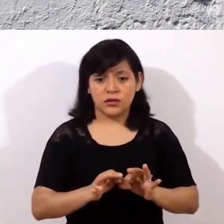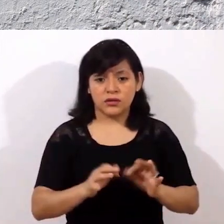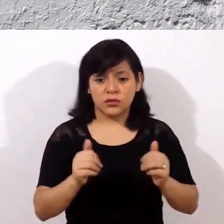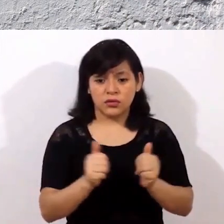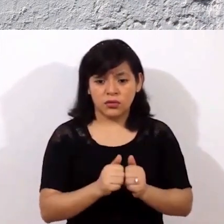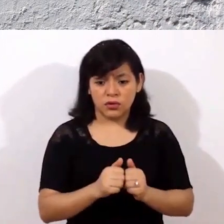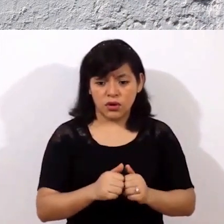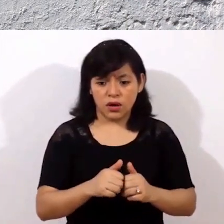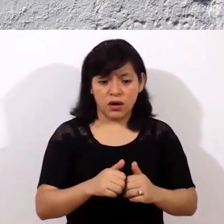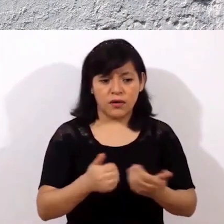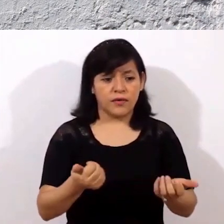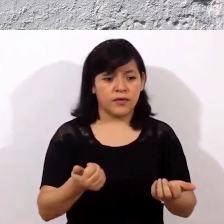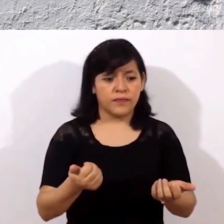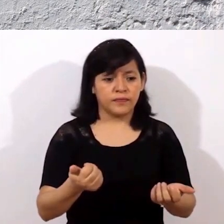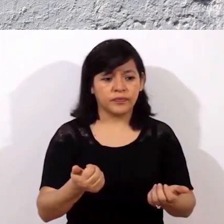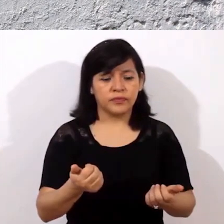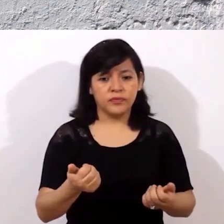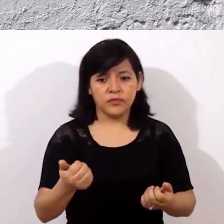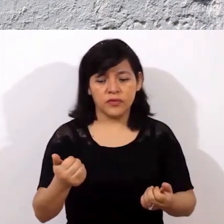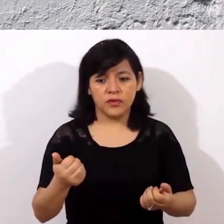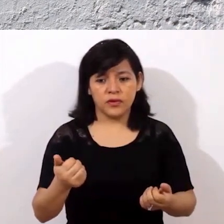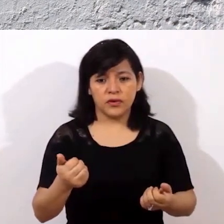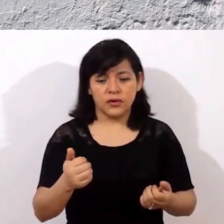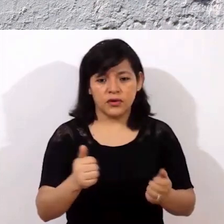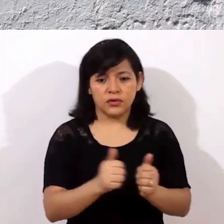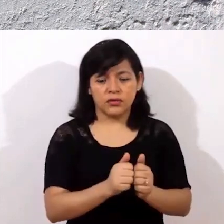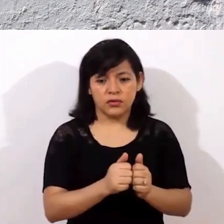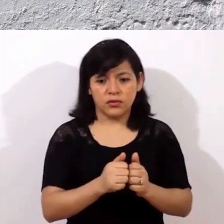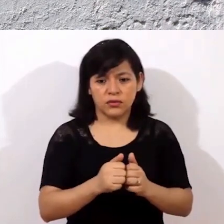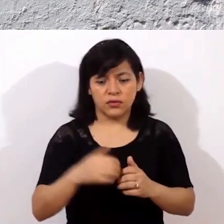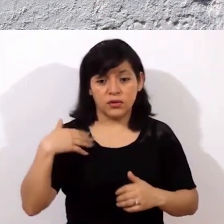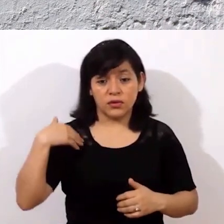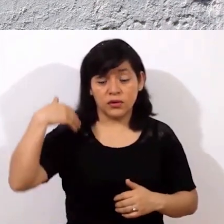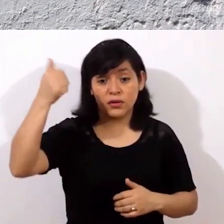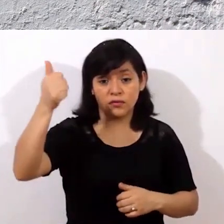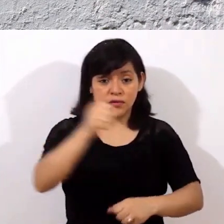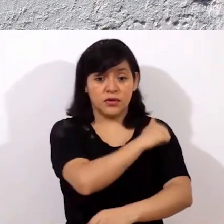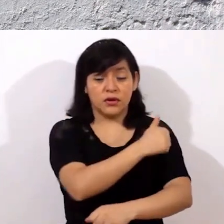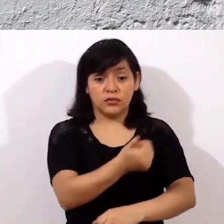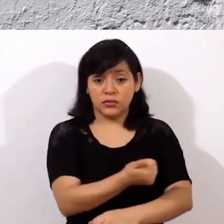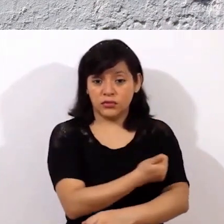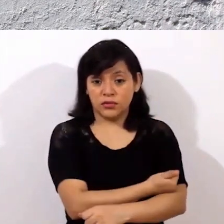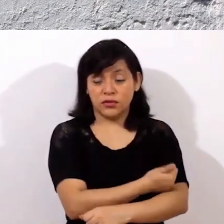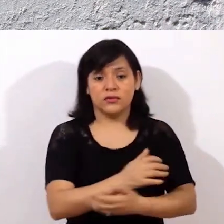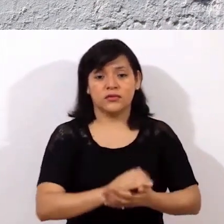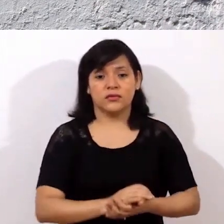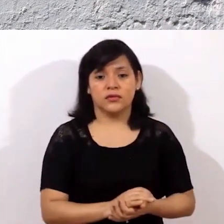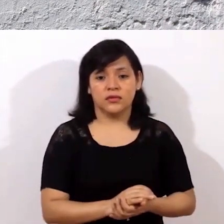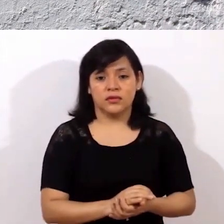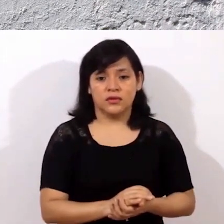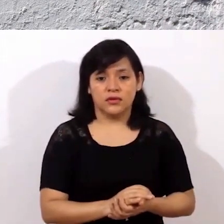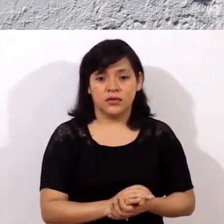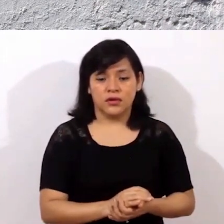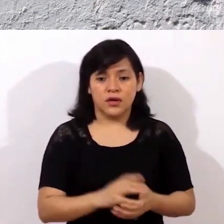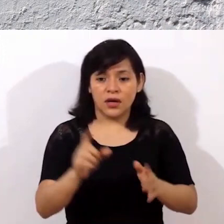jefes, con amos, para con los que están bajo su dominio, su jurisdicción. Principios que